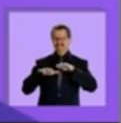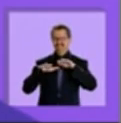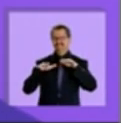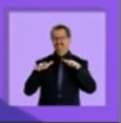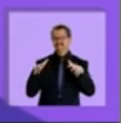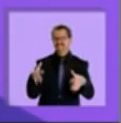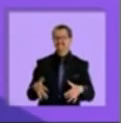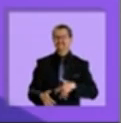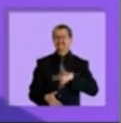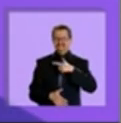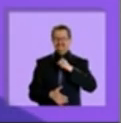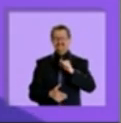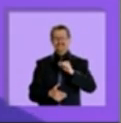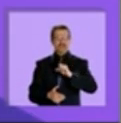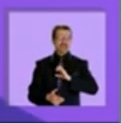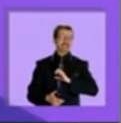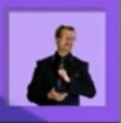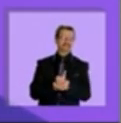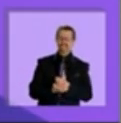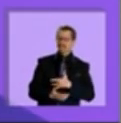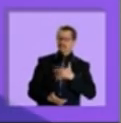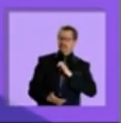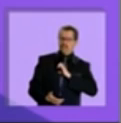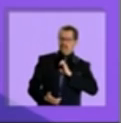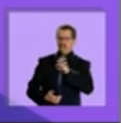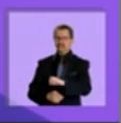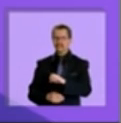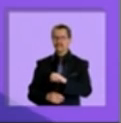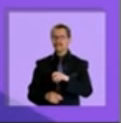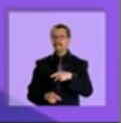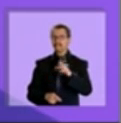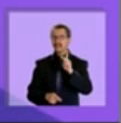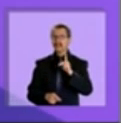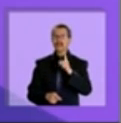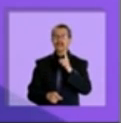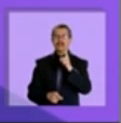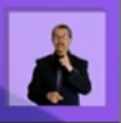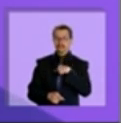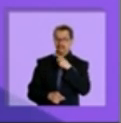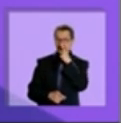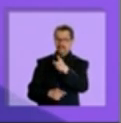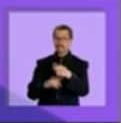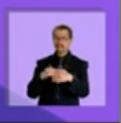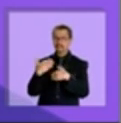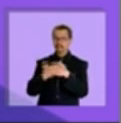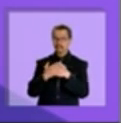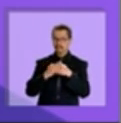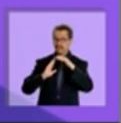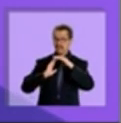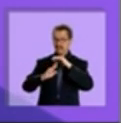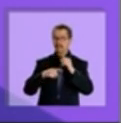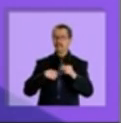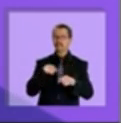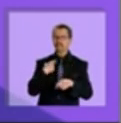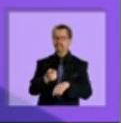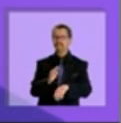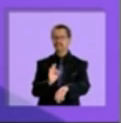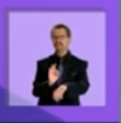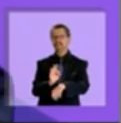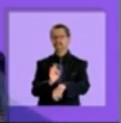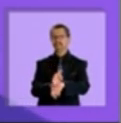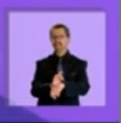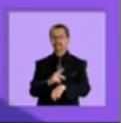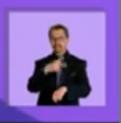enojado. Eso me sorprendió. O sea, ¿cómo cuando está preparado, ¿no? Precisamente anda en el